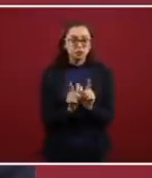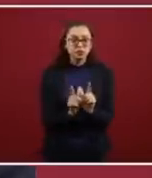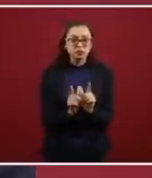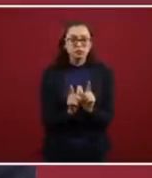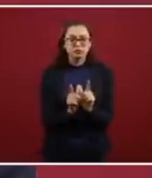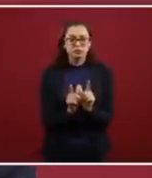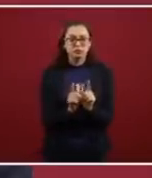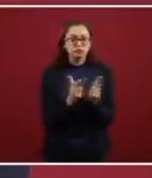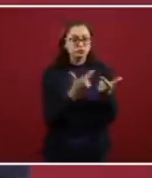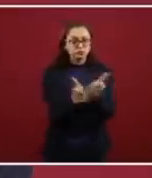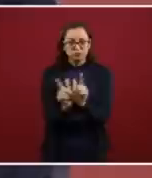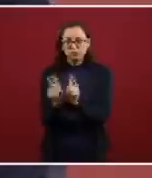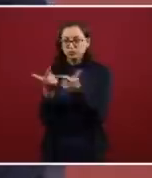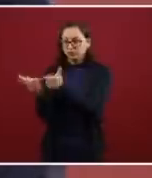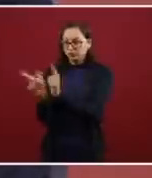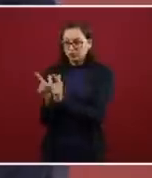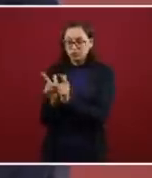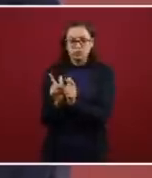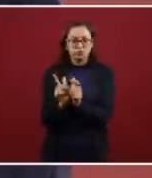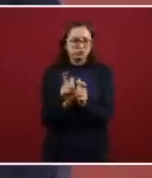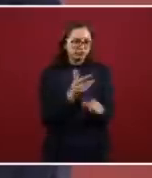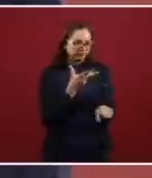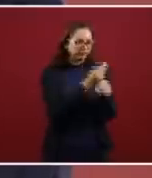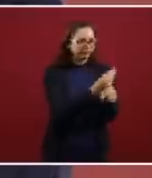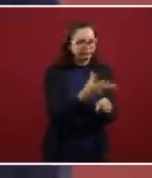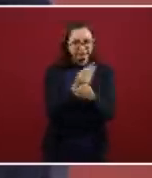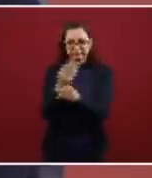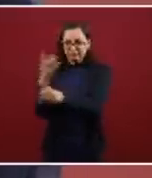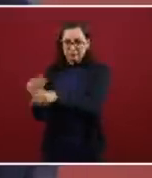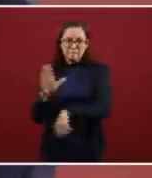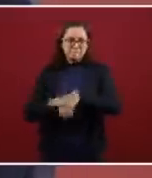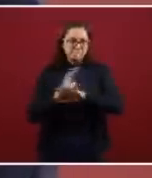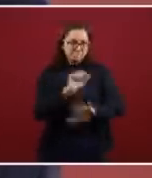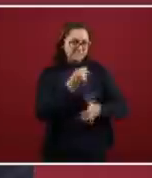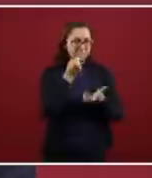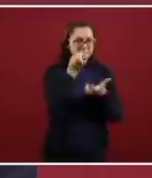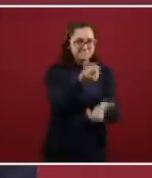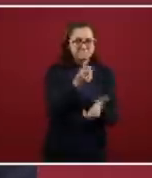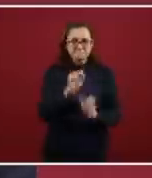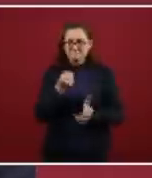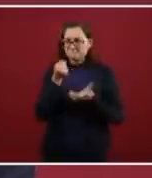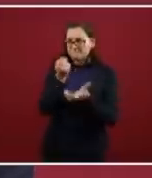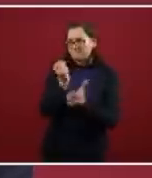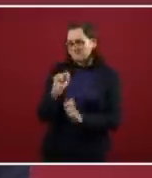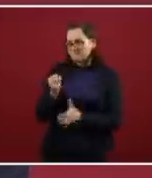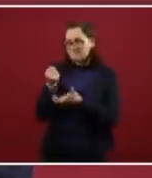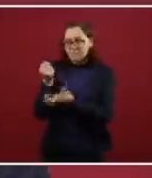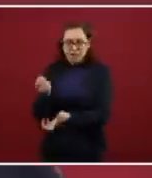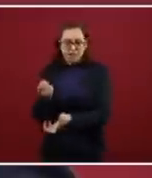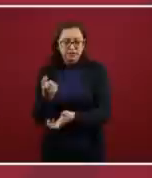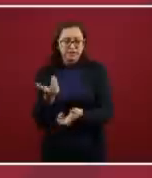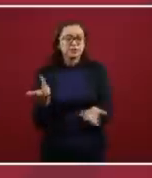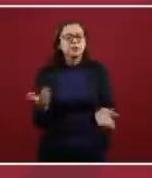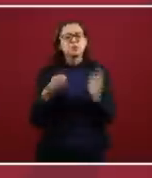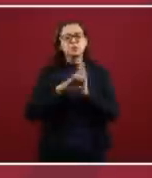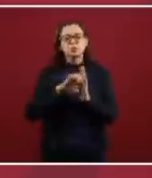sea, se van a reforzar, van a tener más recursos. Por ejemplo,